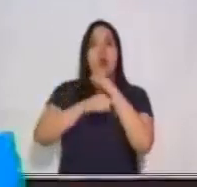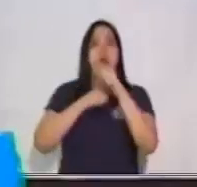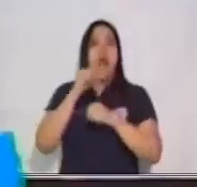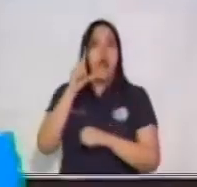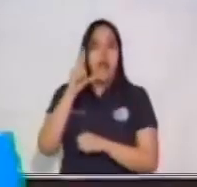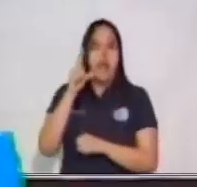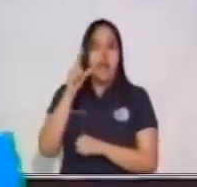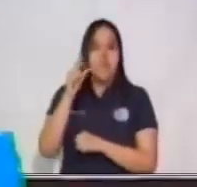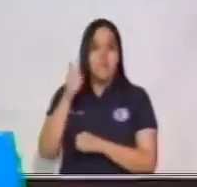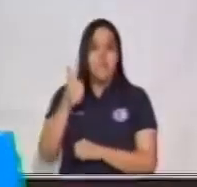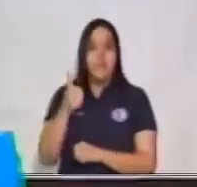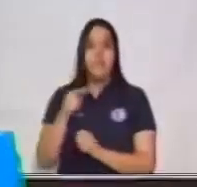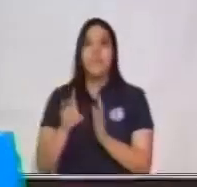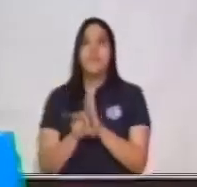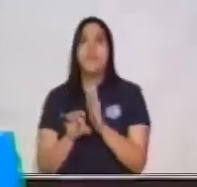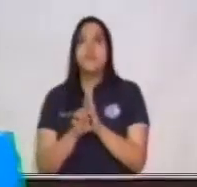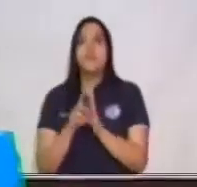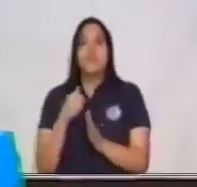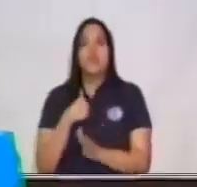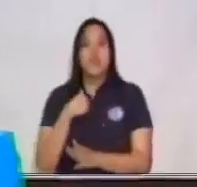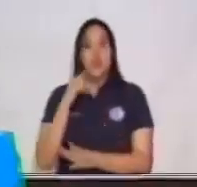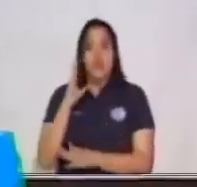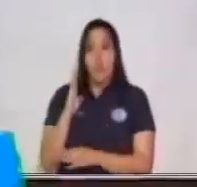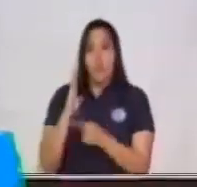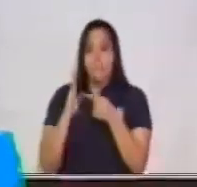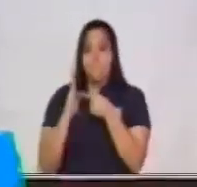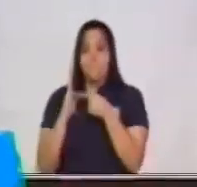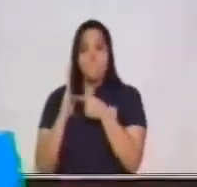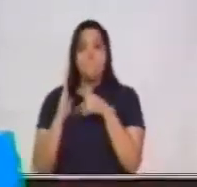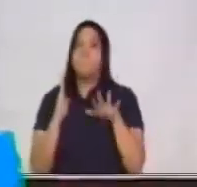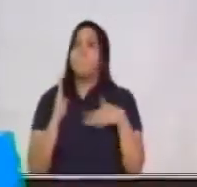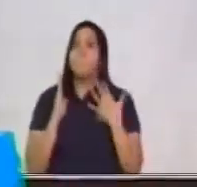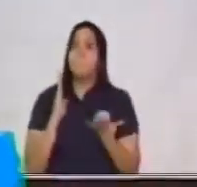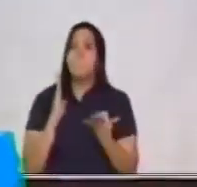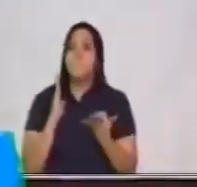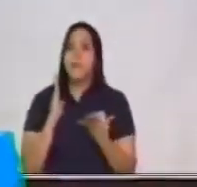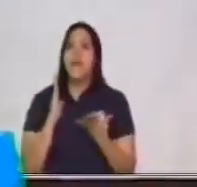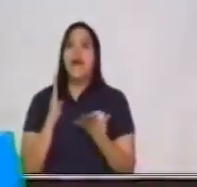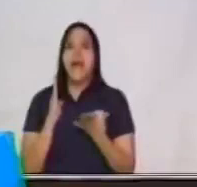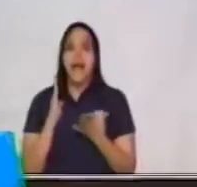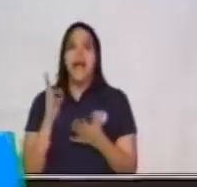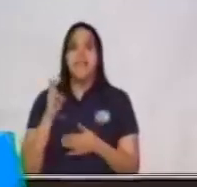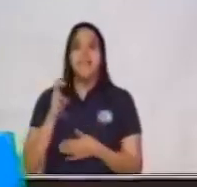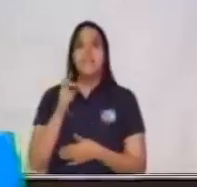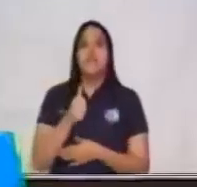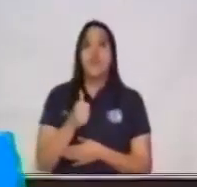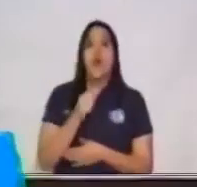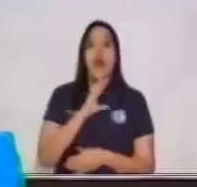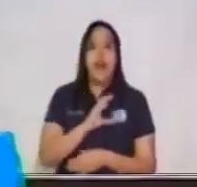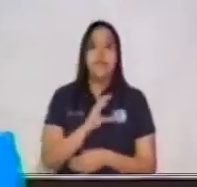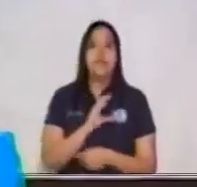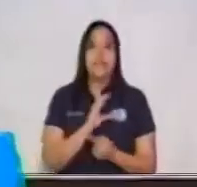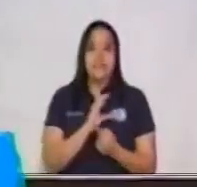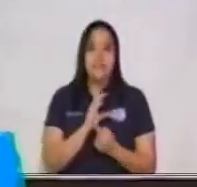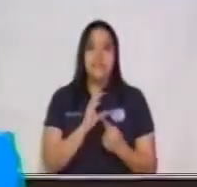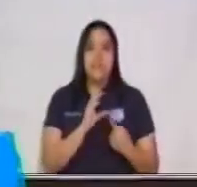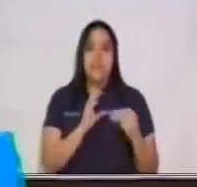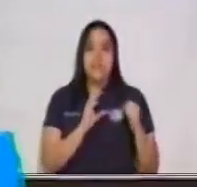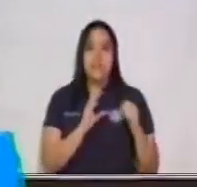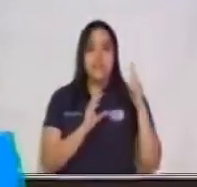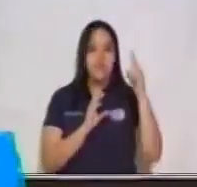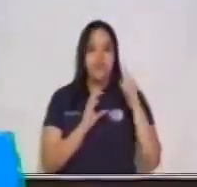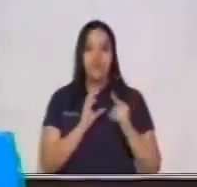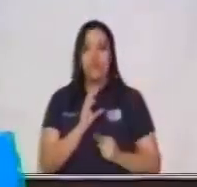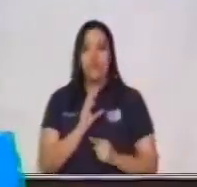Si necesitamos encontrar B, observemos qué necesitamos como datos, A y C. Veamos los dos